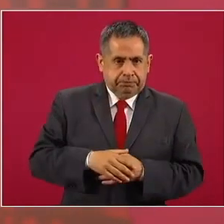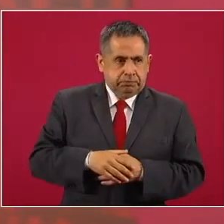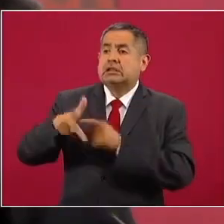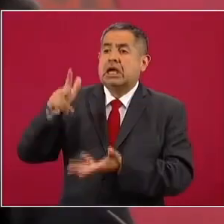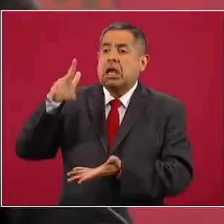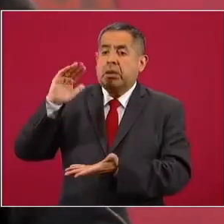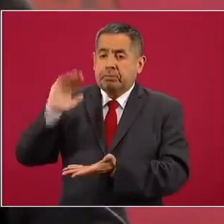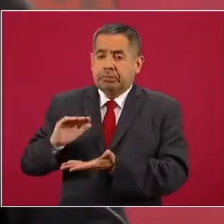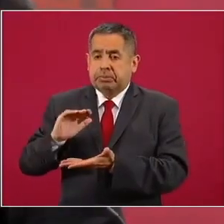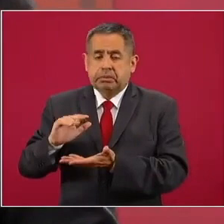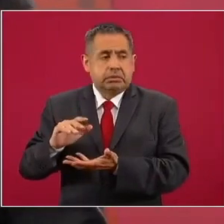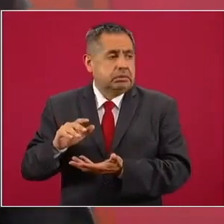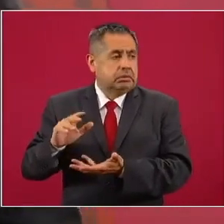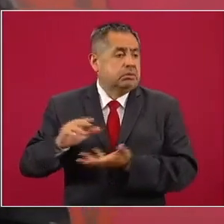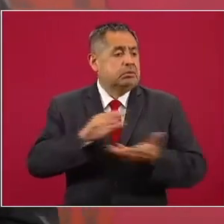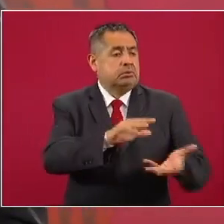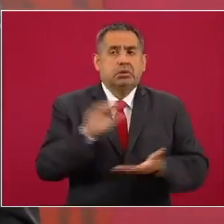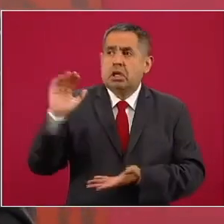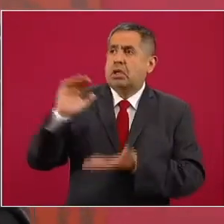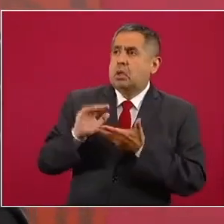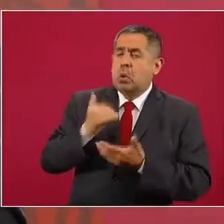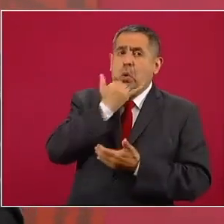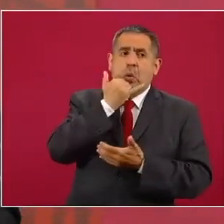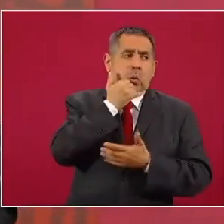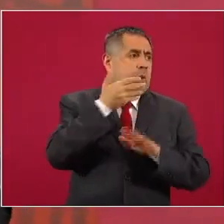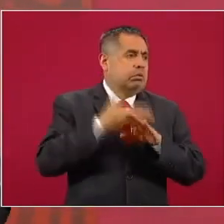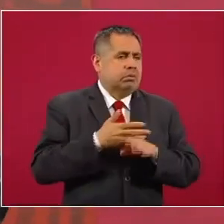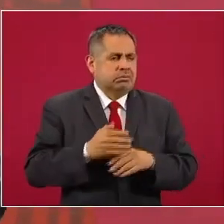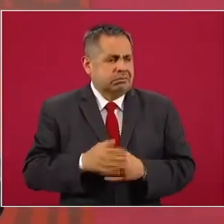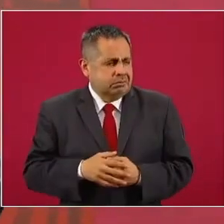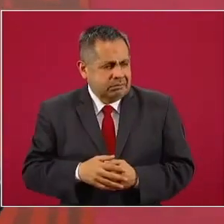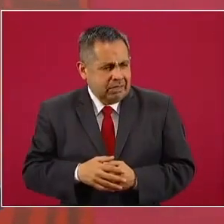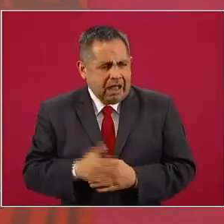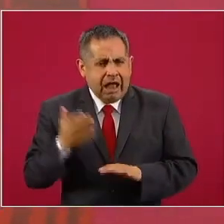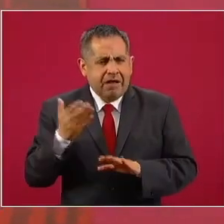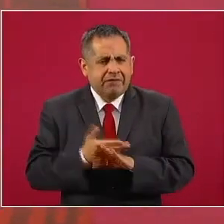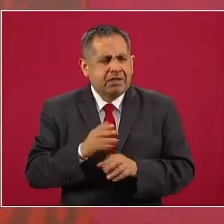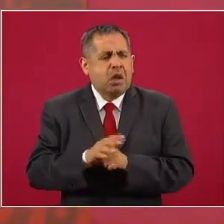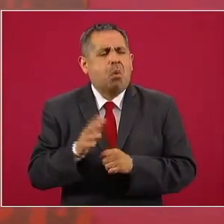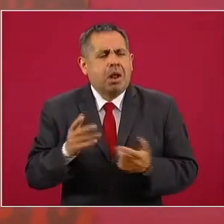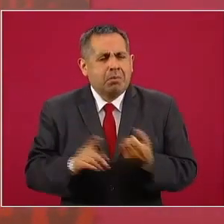recortes nos afectan. ¿En qué les afectan?